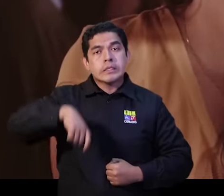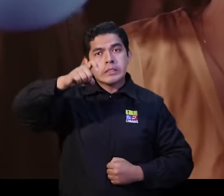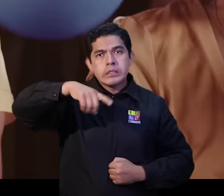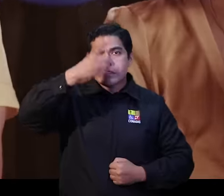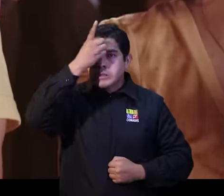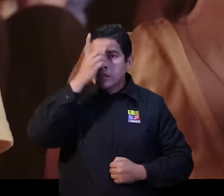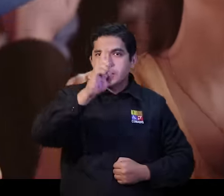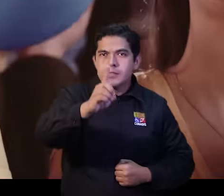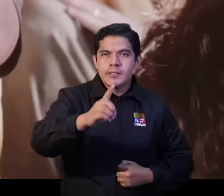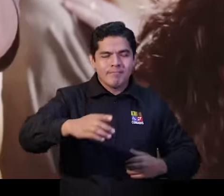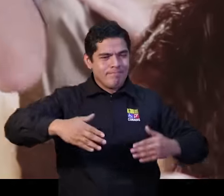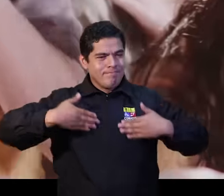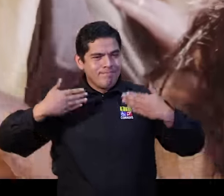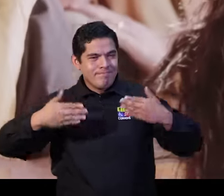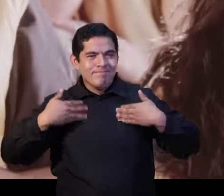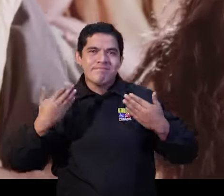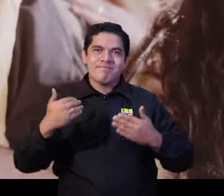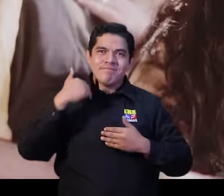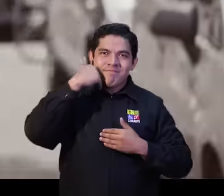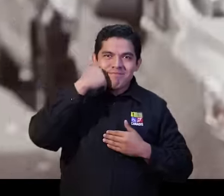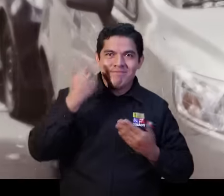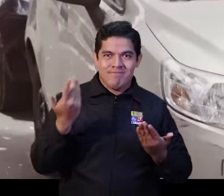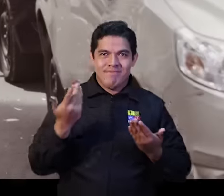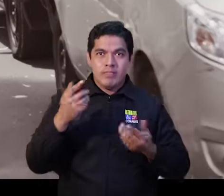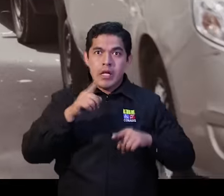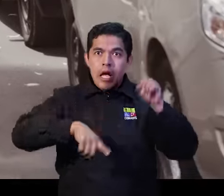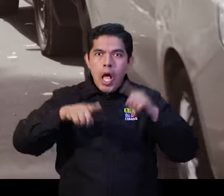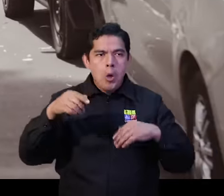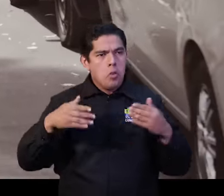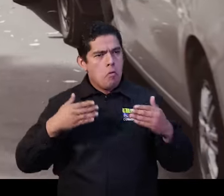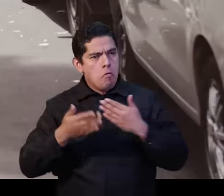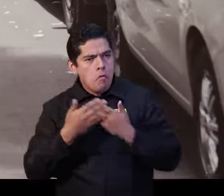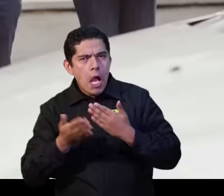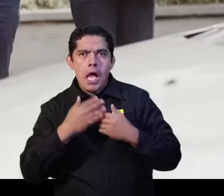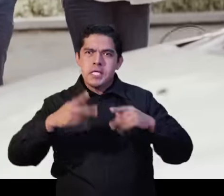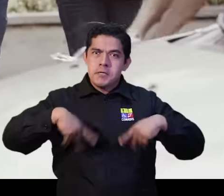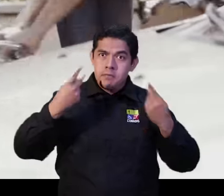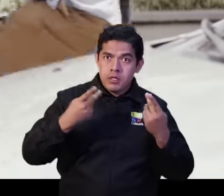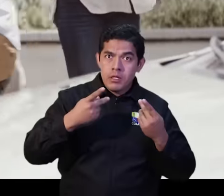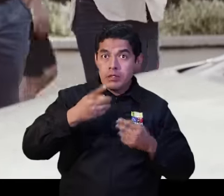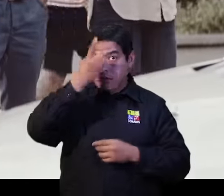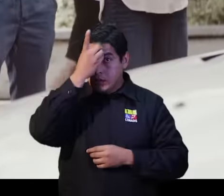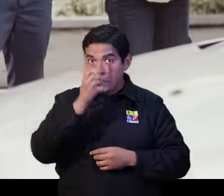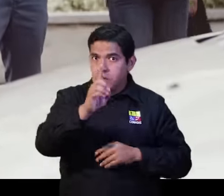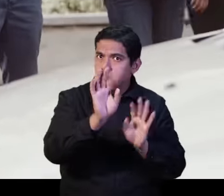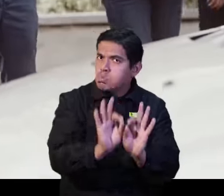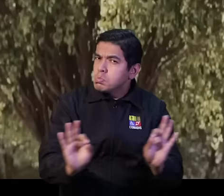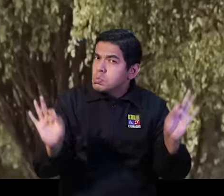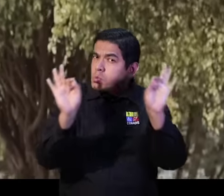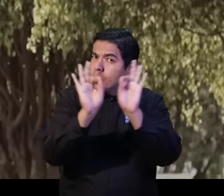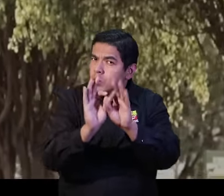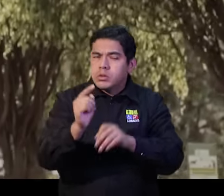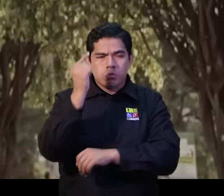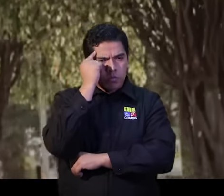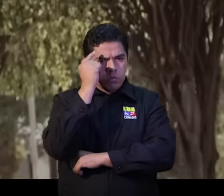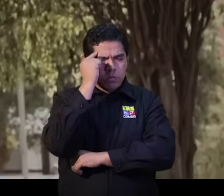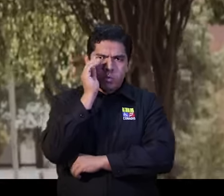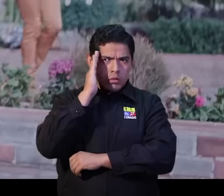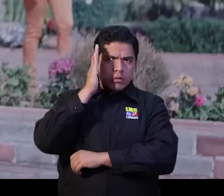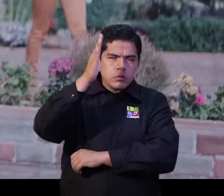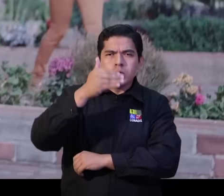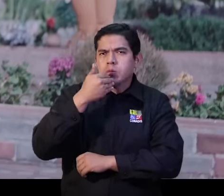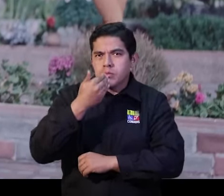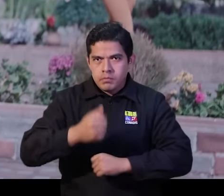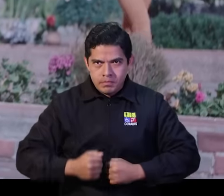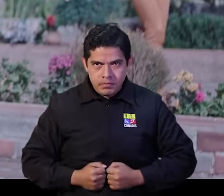Hay decisiones que nos llenan de comodidad, otras que nos hacen la vida más fácil. Y hay decisiones que hay que tomarlas pensando